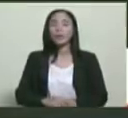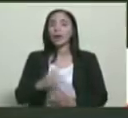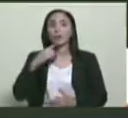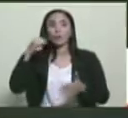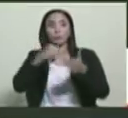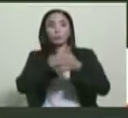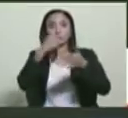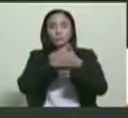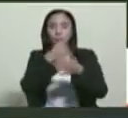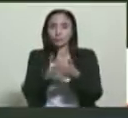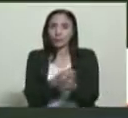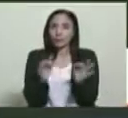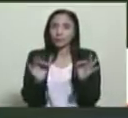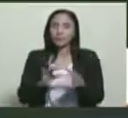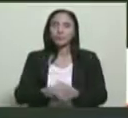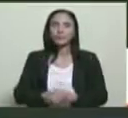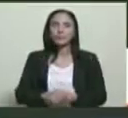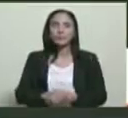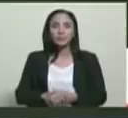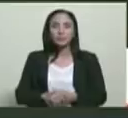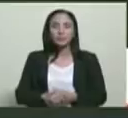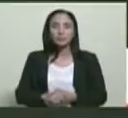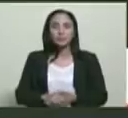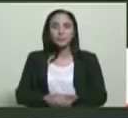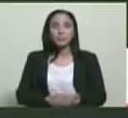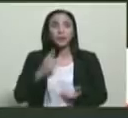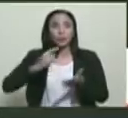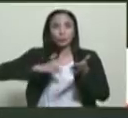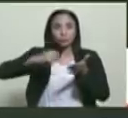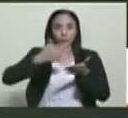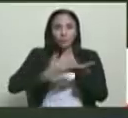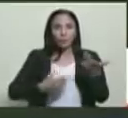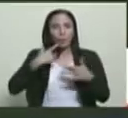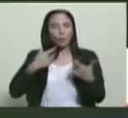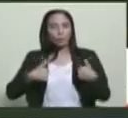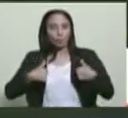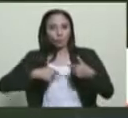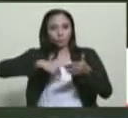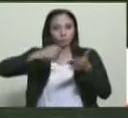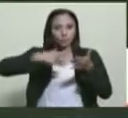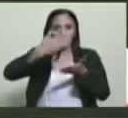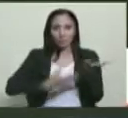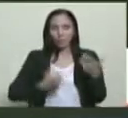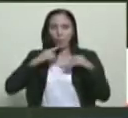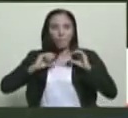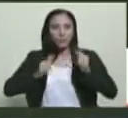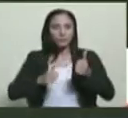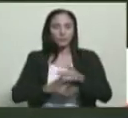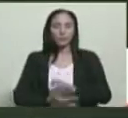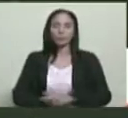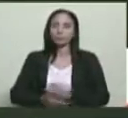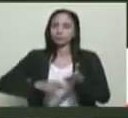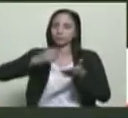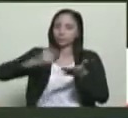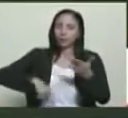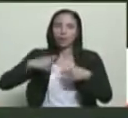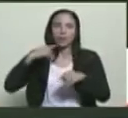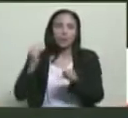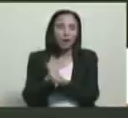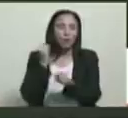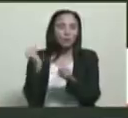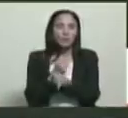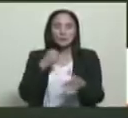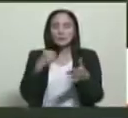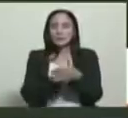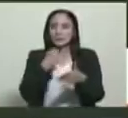no vayan a creer que esto es automático. Yo firmo y mañana se cumple. No, esto es una lucha. Yo firmo y empieza el calvario, empieza Cristo a